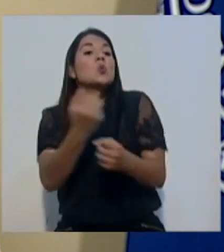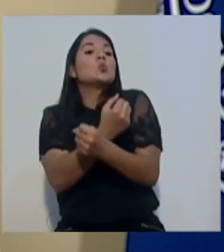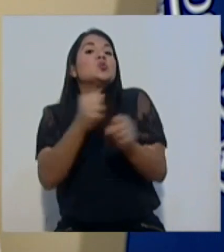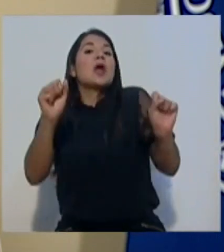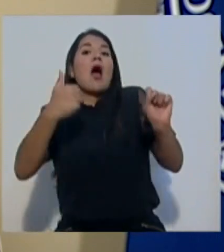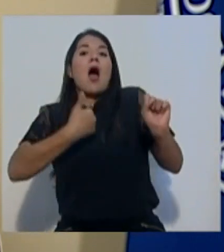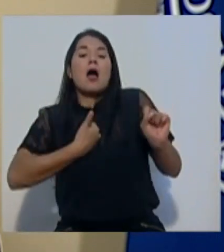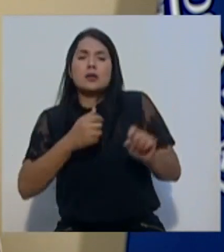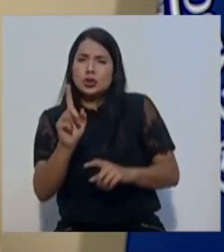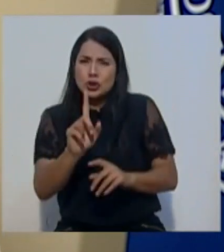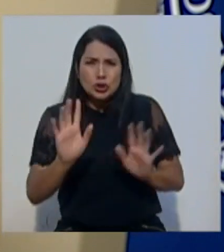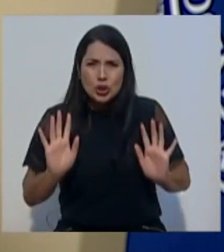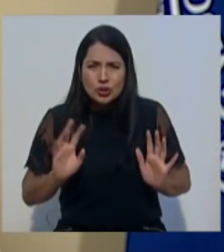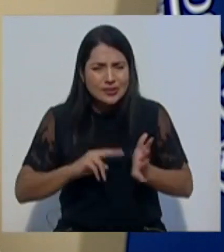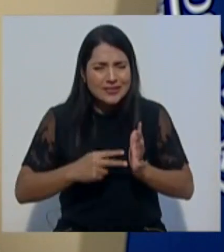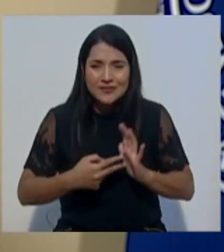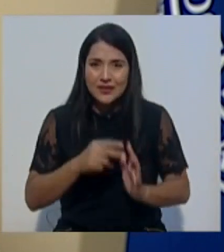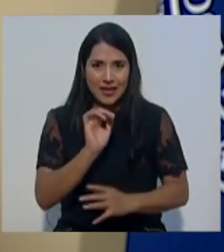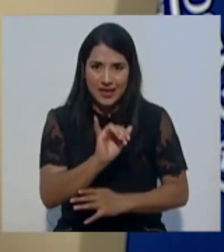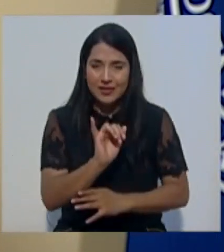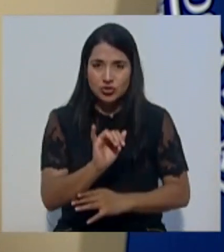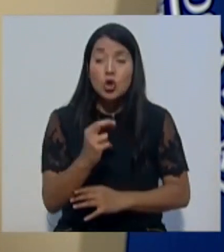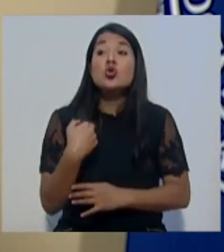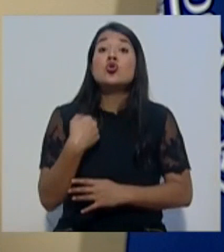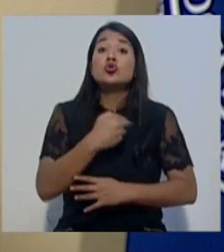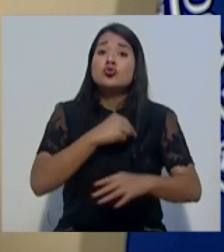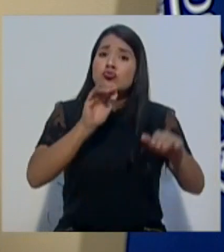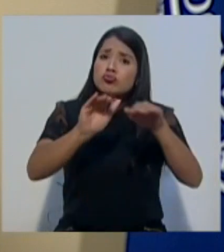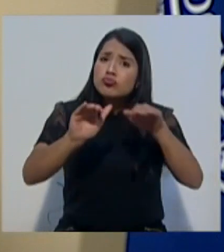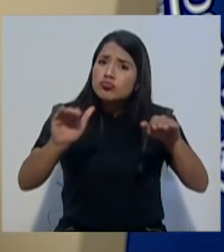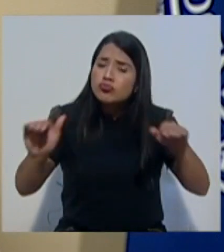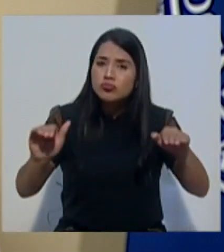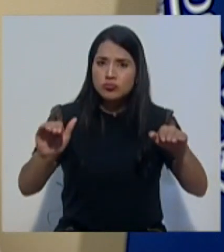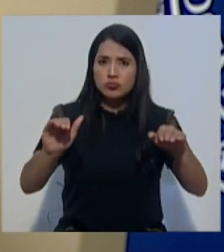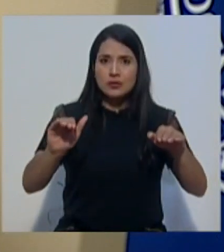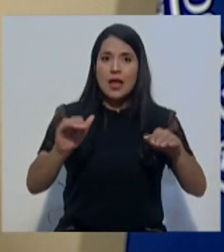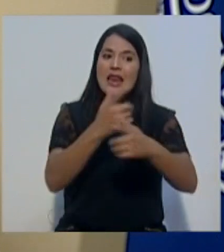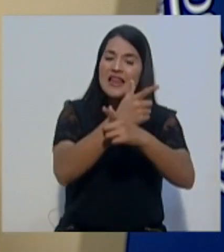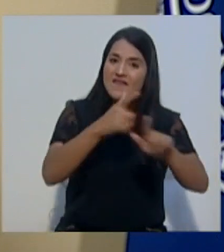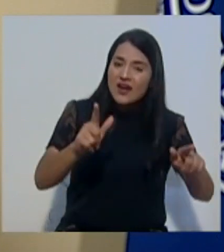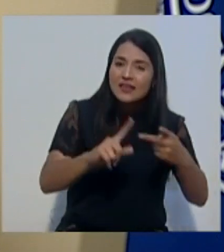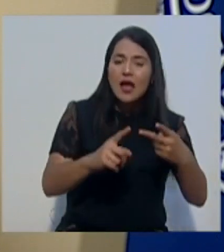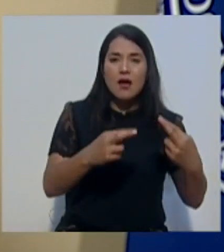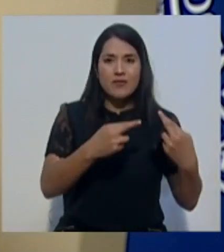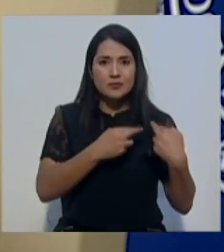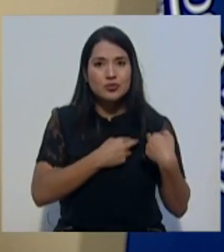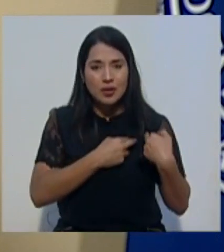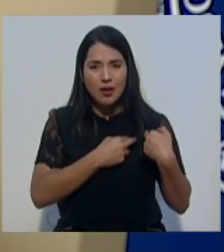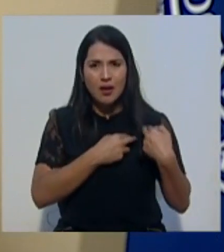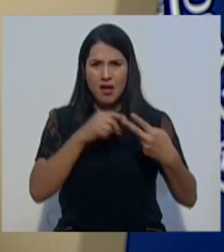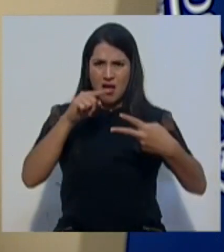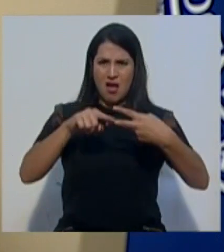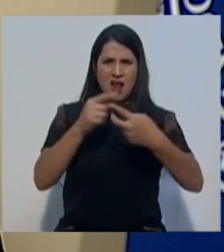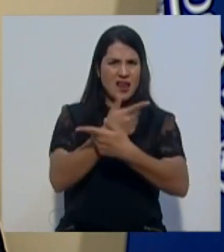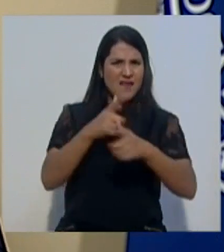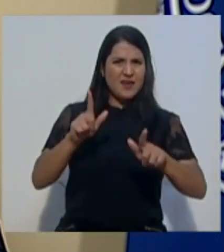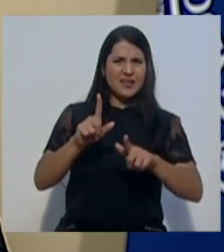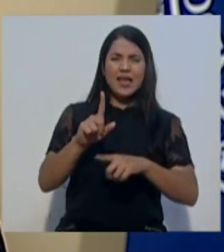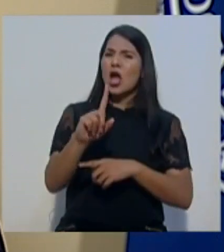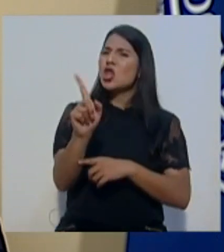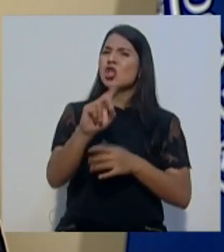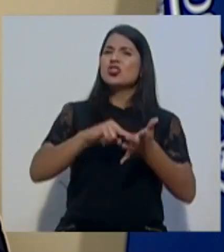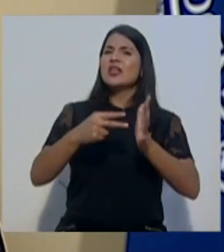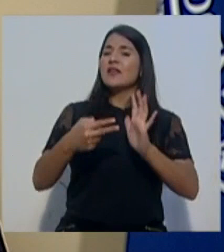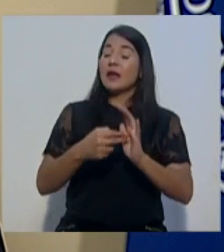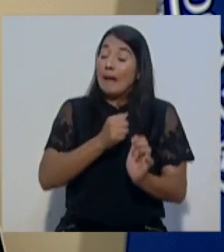llamado a la responsabilidad, a la libertad y a la responsabilidad. La libertad no es hacer lo que nos da, perdón